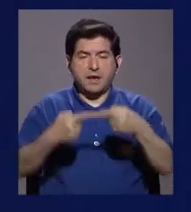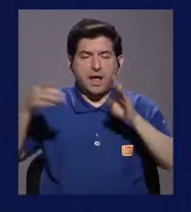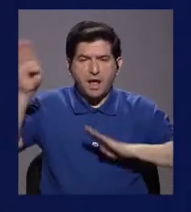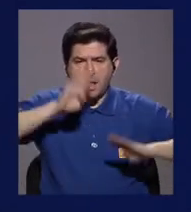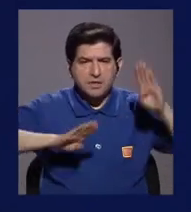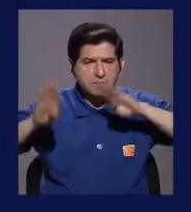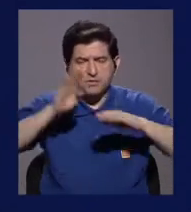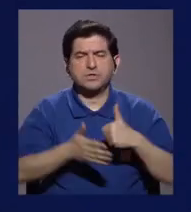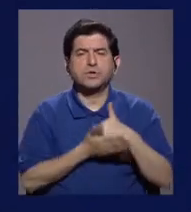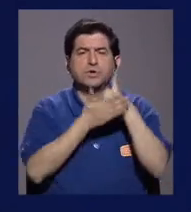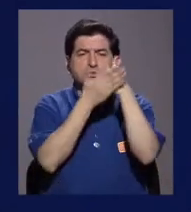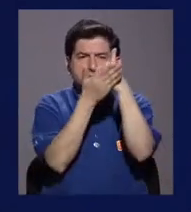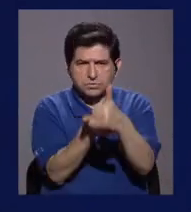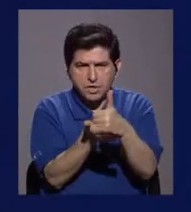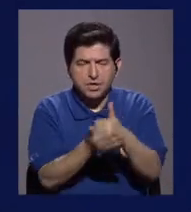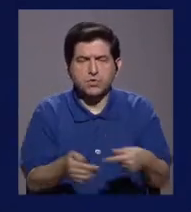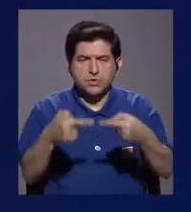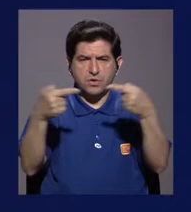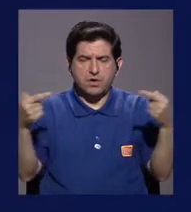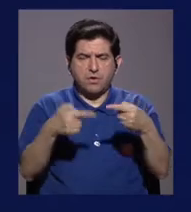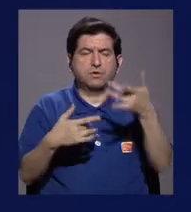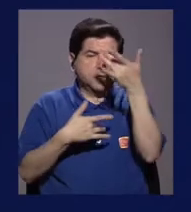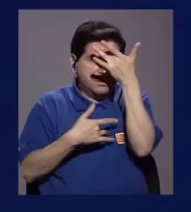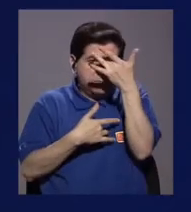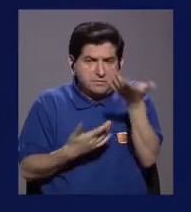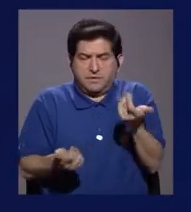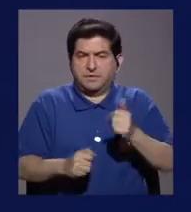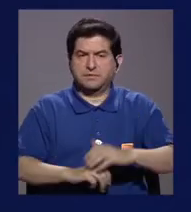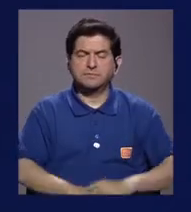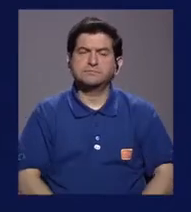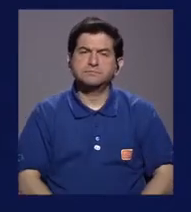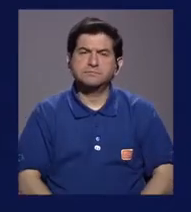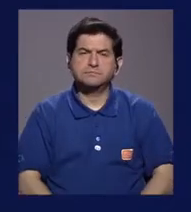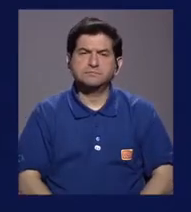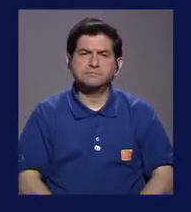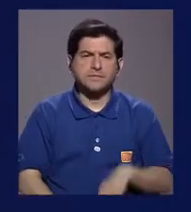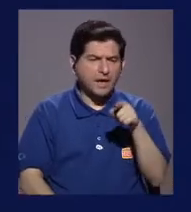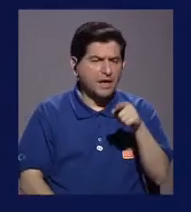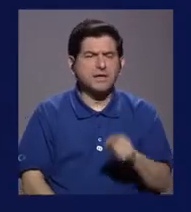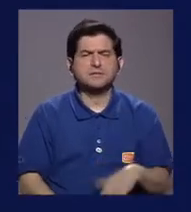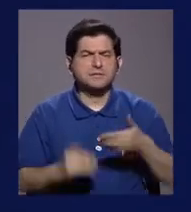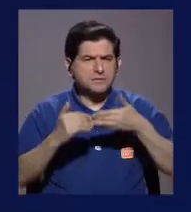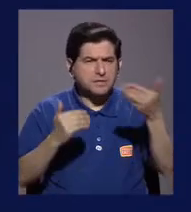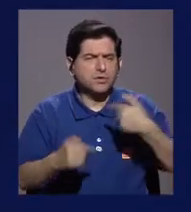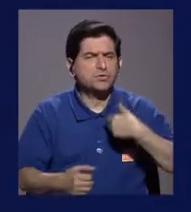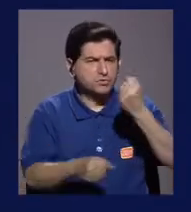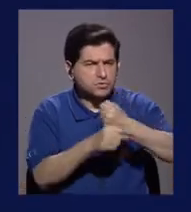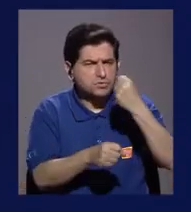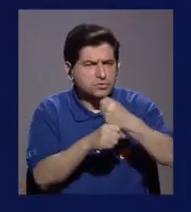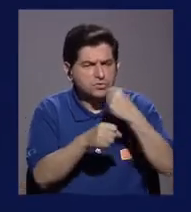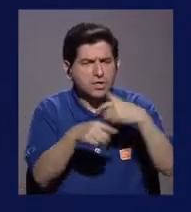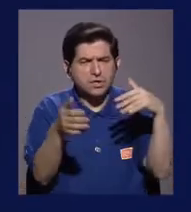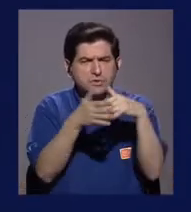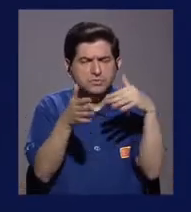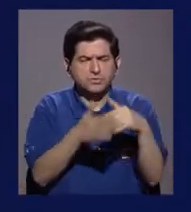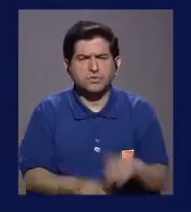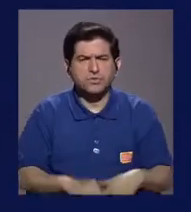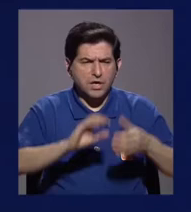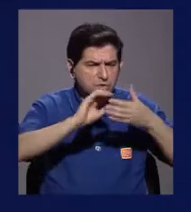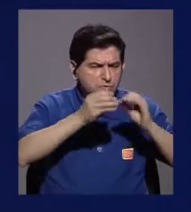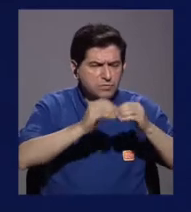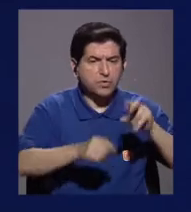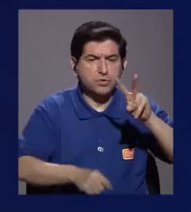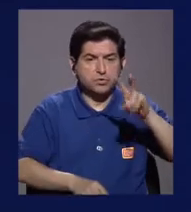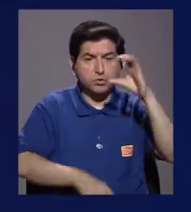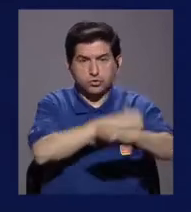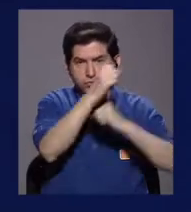que curan o que ayudan a la contra la tuberculosis y este es fue una cosa que trabajé estudiando datos de